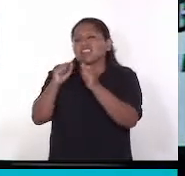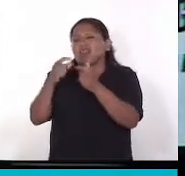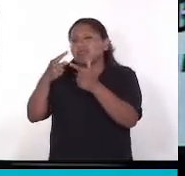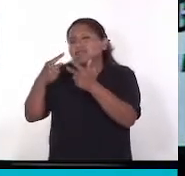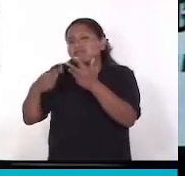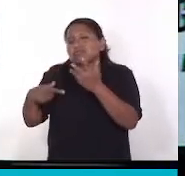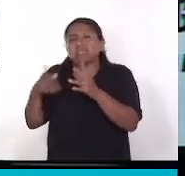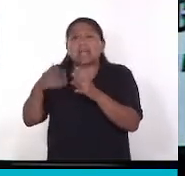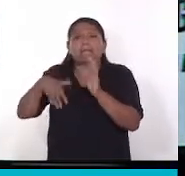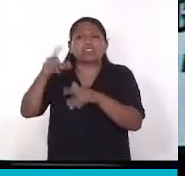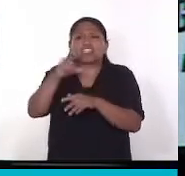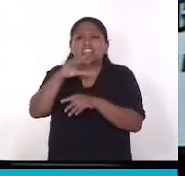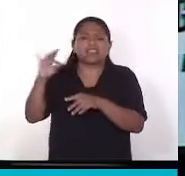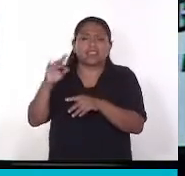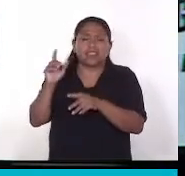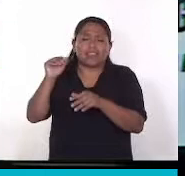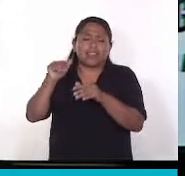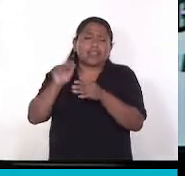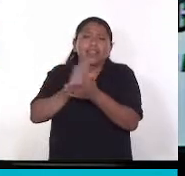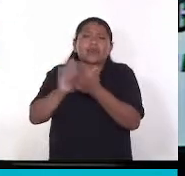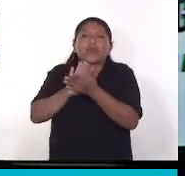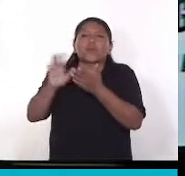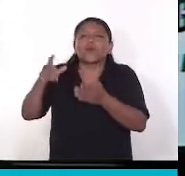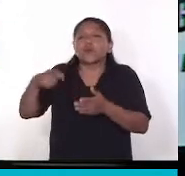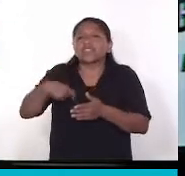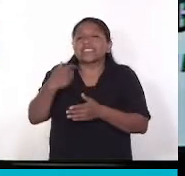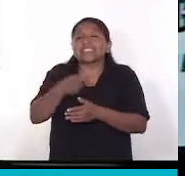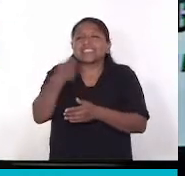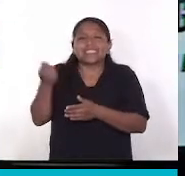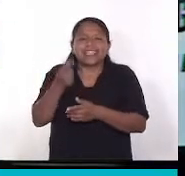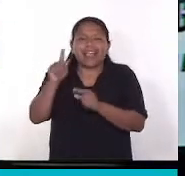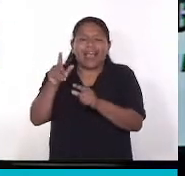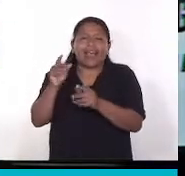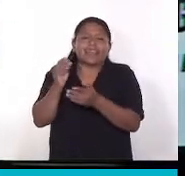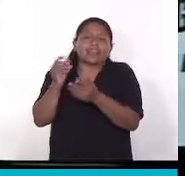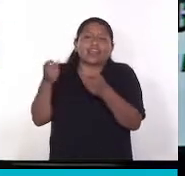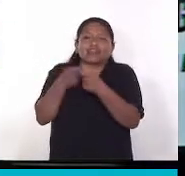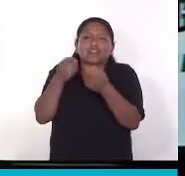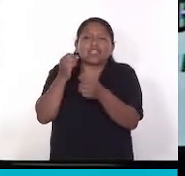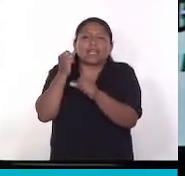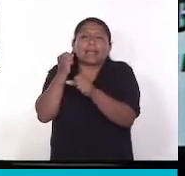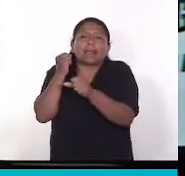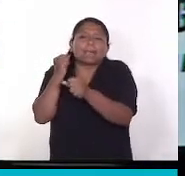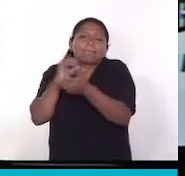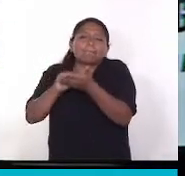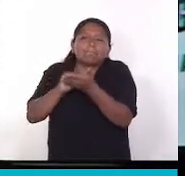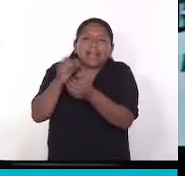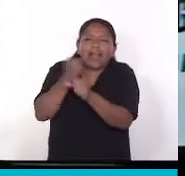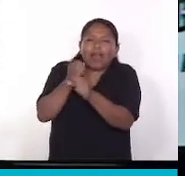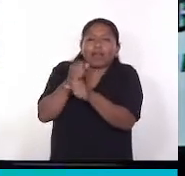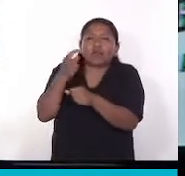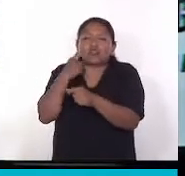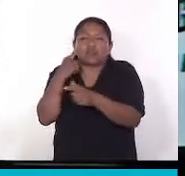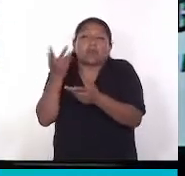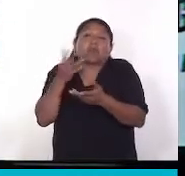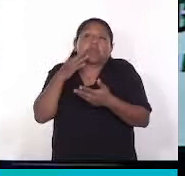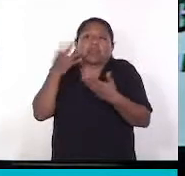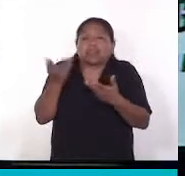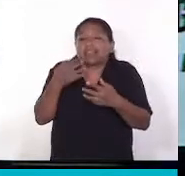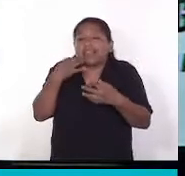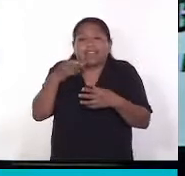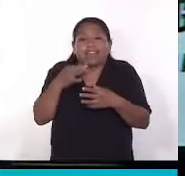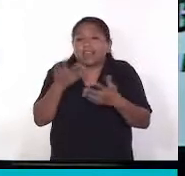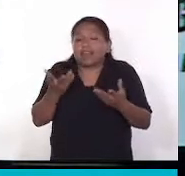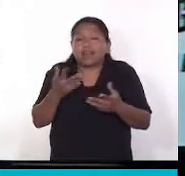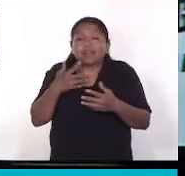la directiva electa de este nuevo sindicato de Asociación de Empleados Municipales. Entendemos que de oficio el Ministerio de Trabajo tendría que estar tomando medidas